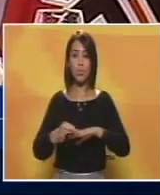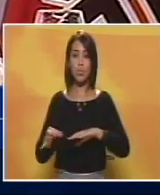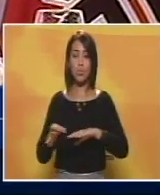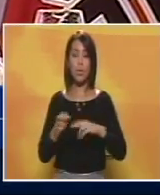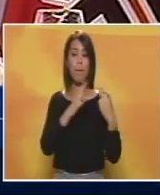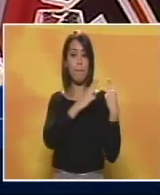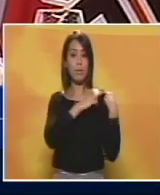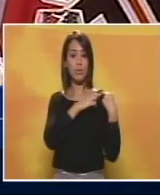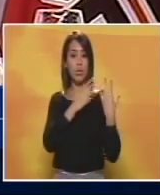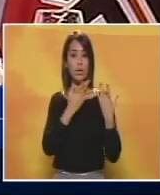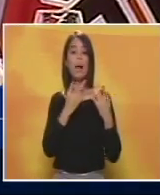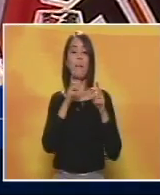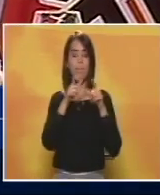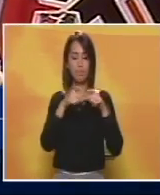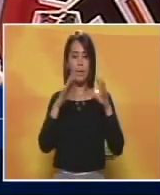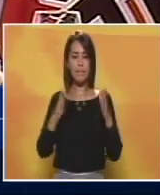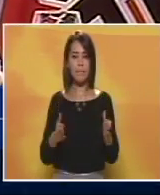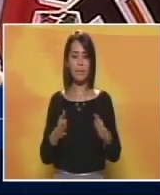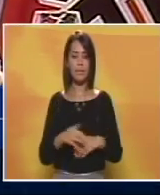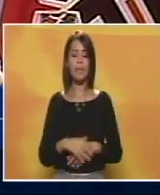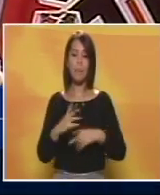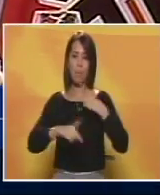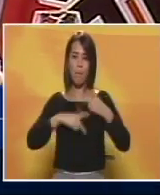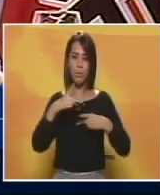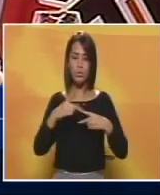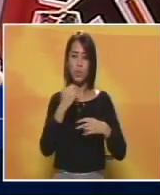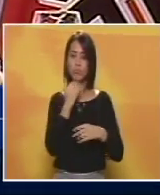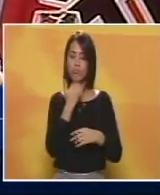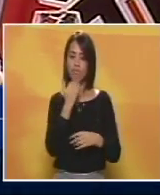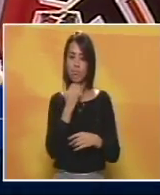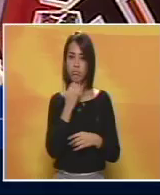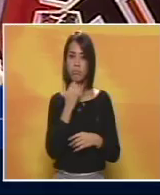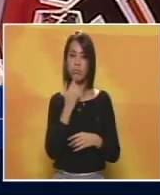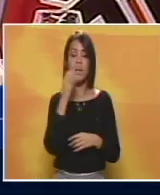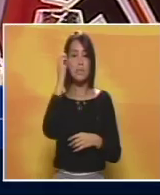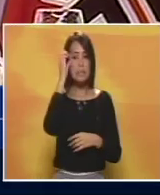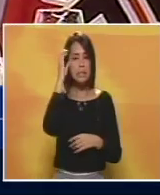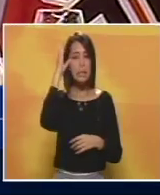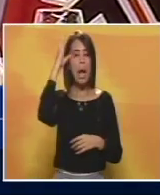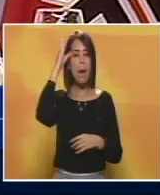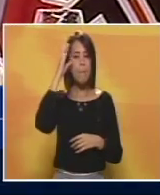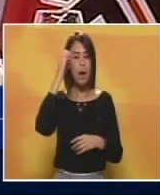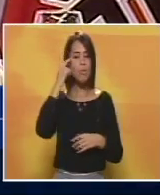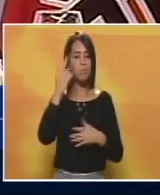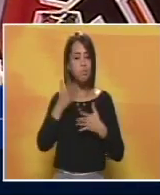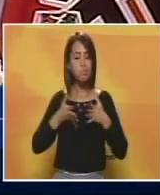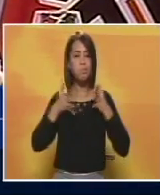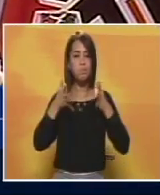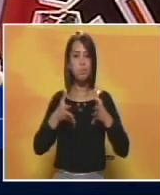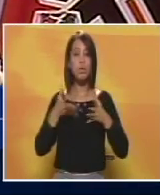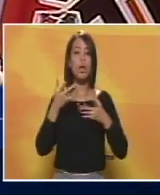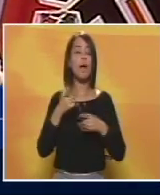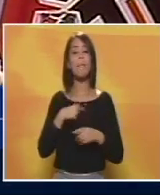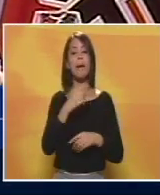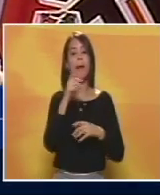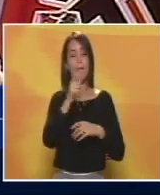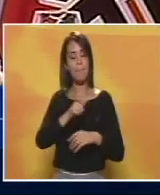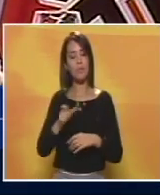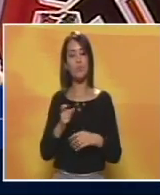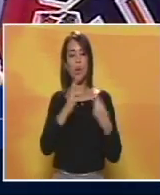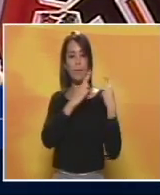miembros de mesa. Estamos en proceso muy pronto de notificación y capacitación para los miembros de